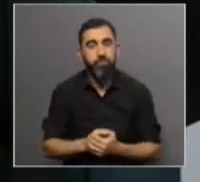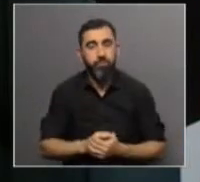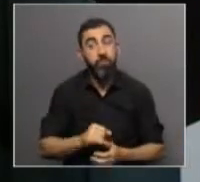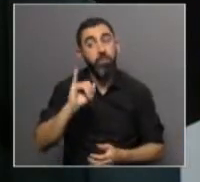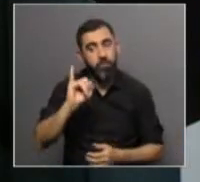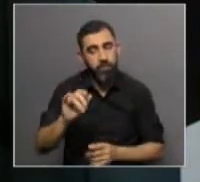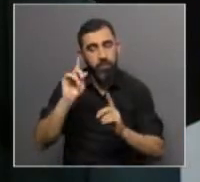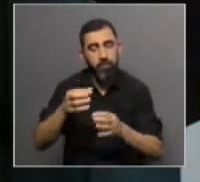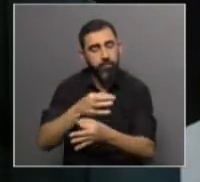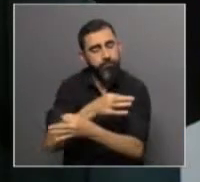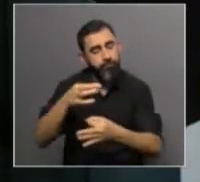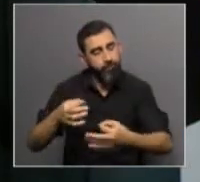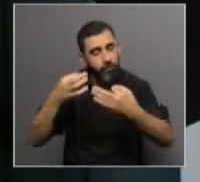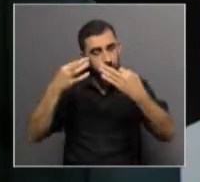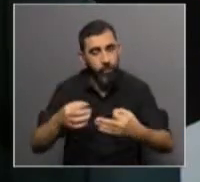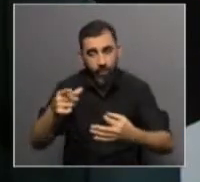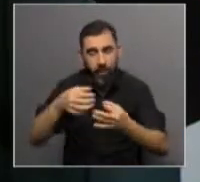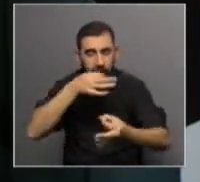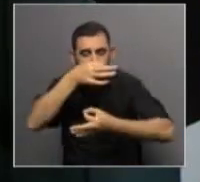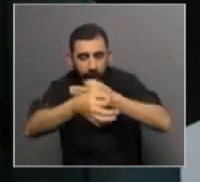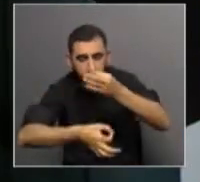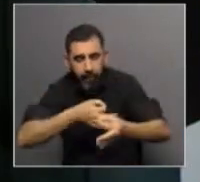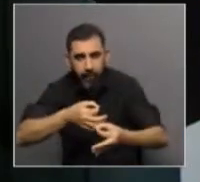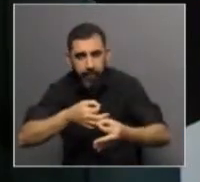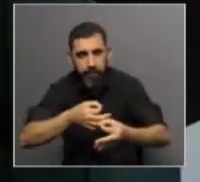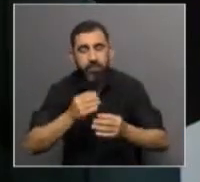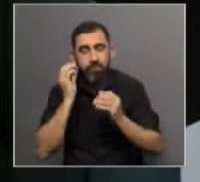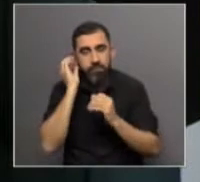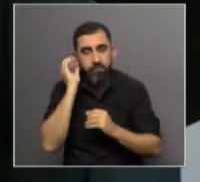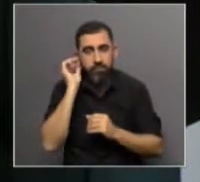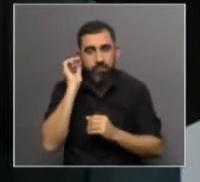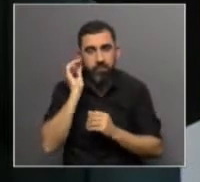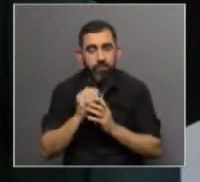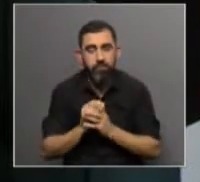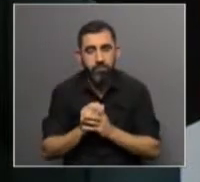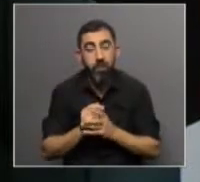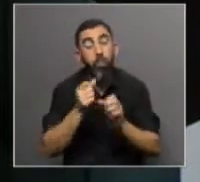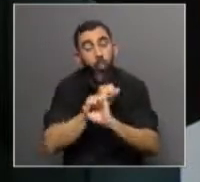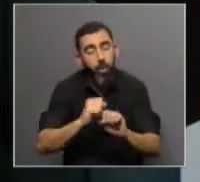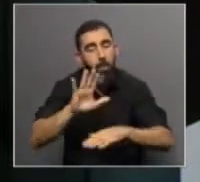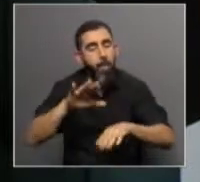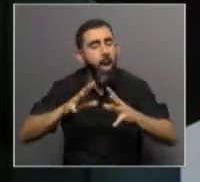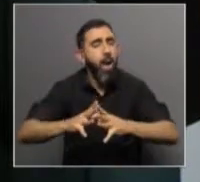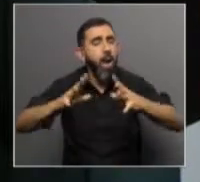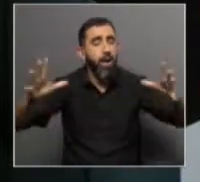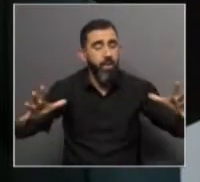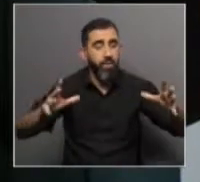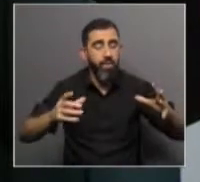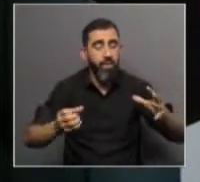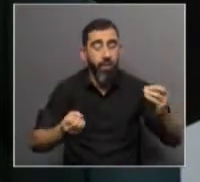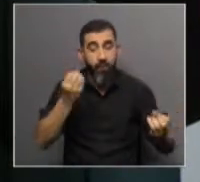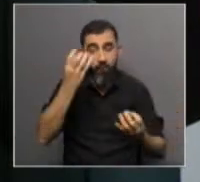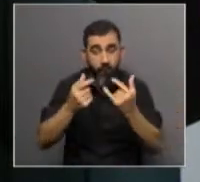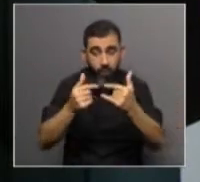es excelente el pie porque, a ver, haciendo un repaso muy rápido, Richard, es tal vez el yacimiento más grande de megafauna, de restos